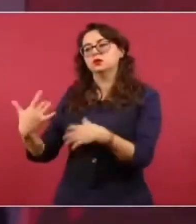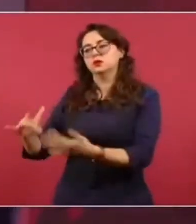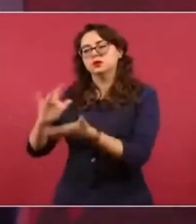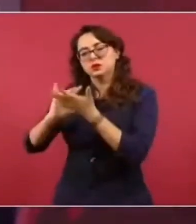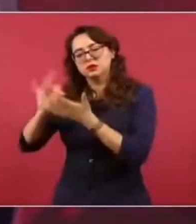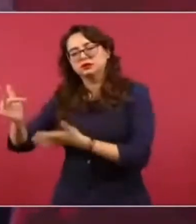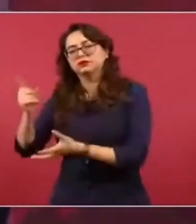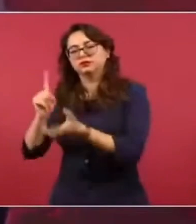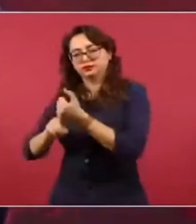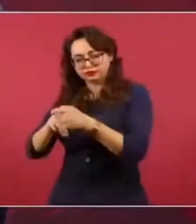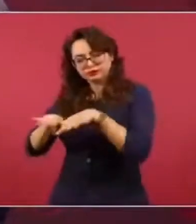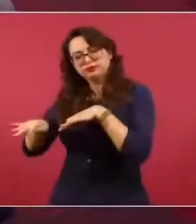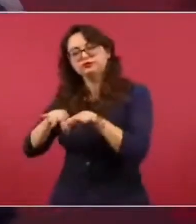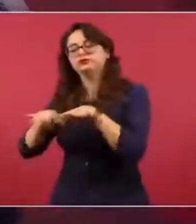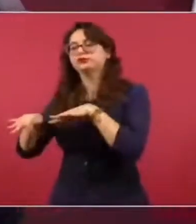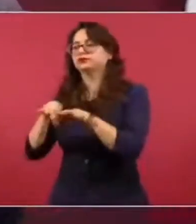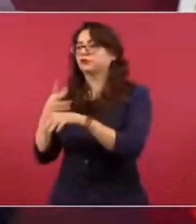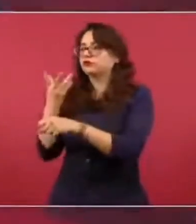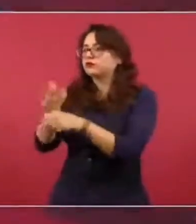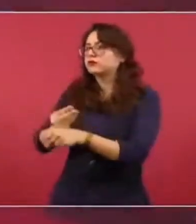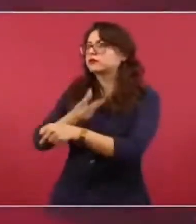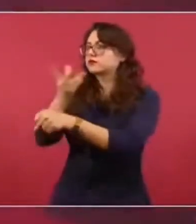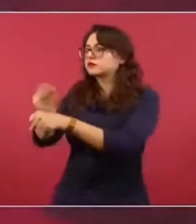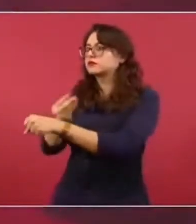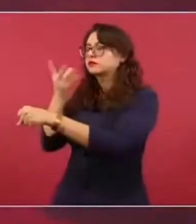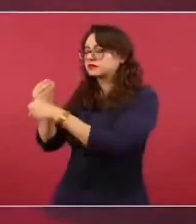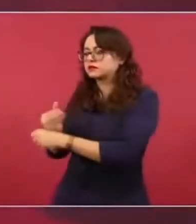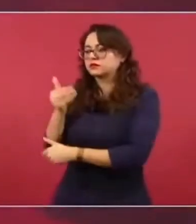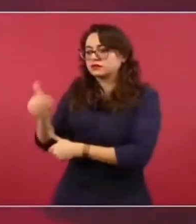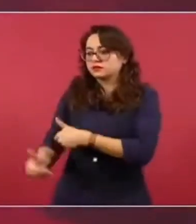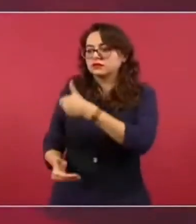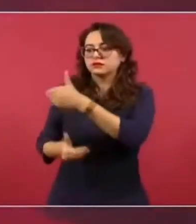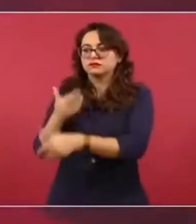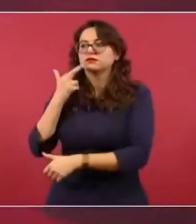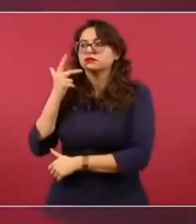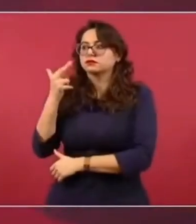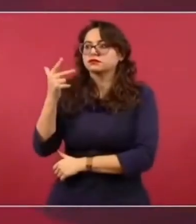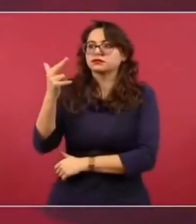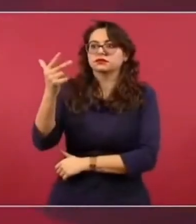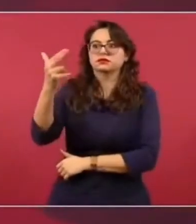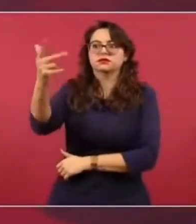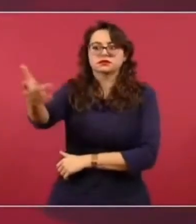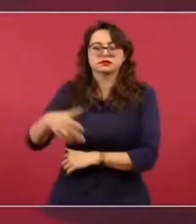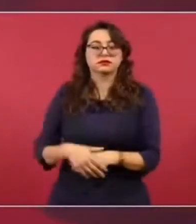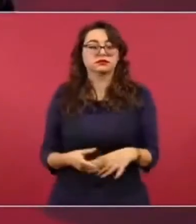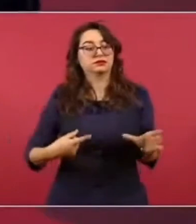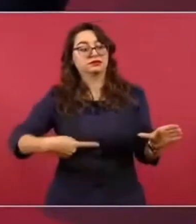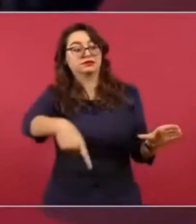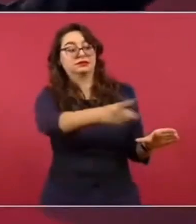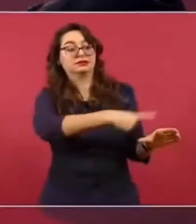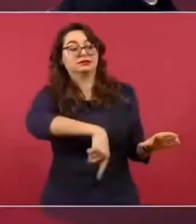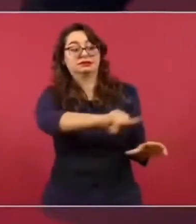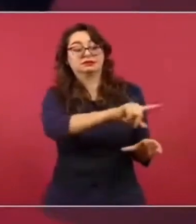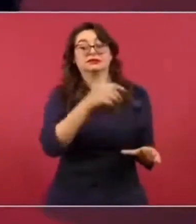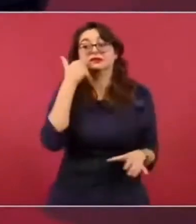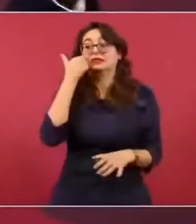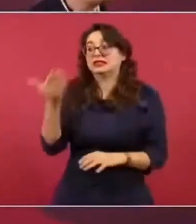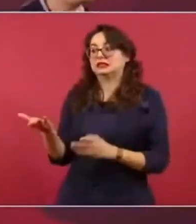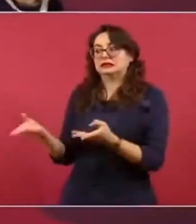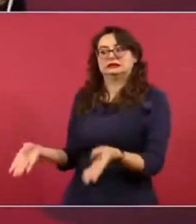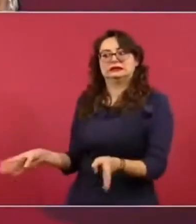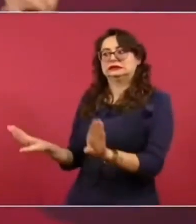hemos podido, porque el plan era irlas cerrando todas para dejarles el mercado